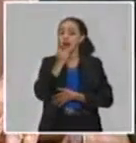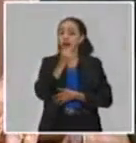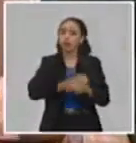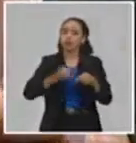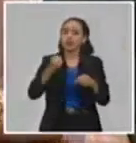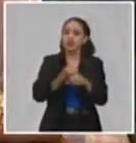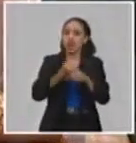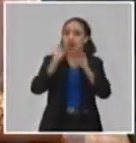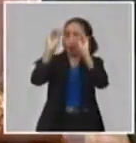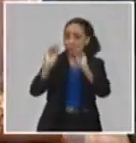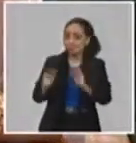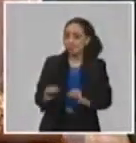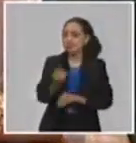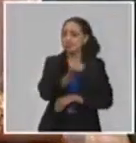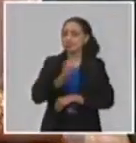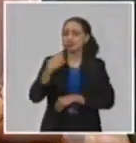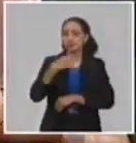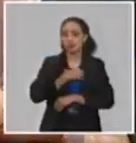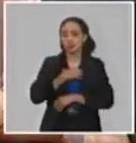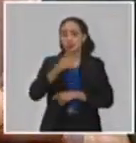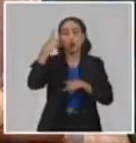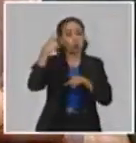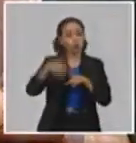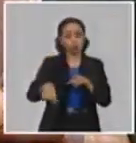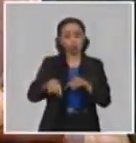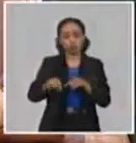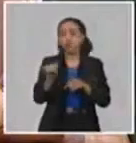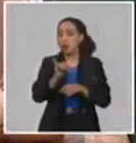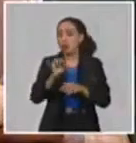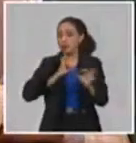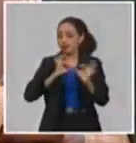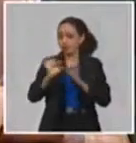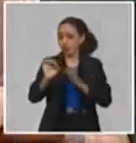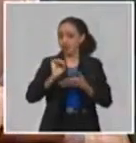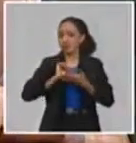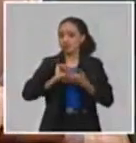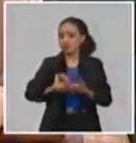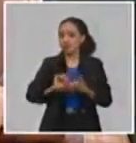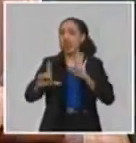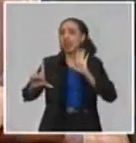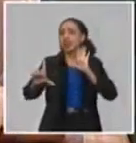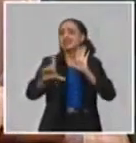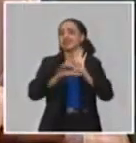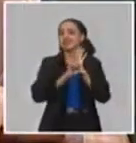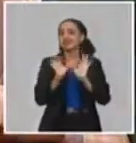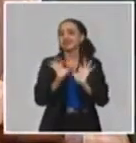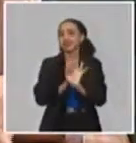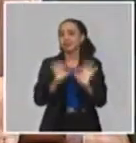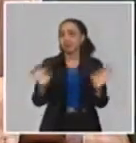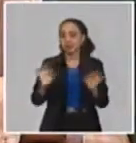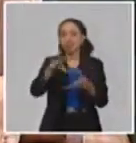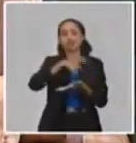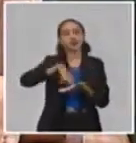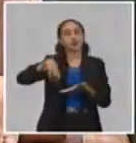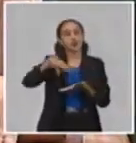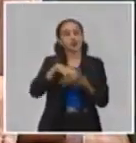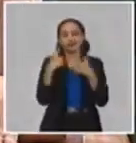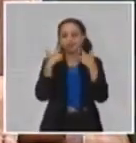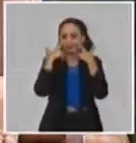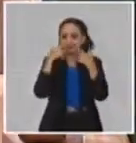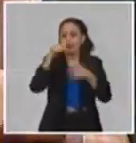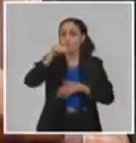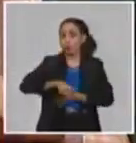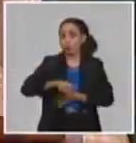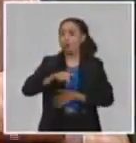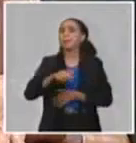tenemos. Y en otro orden, y muy importante para asegurar los servicios, las licencias sanitarias de las unidades. Ya hoy se alcanza a un